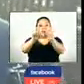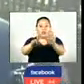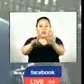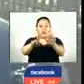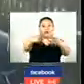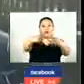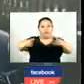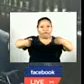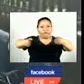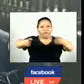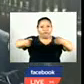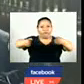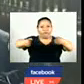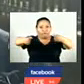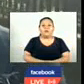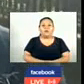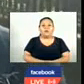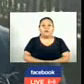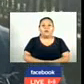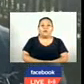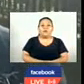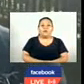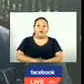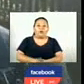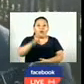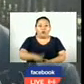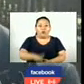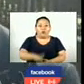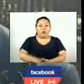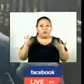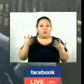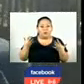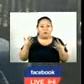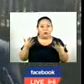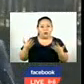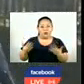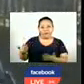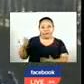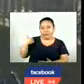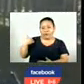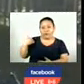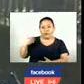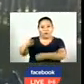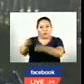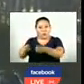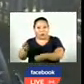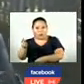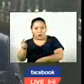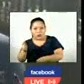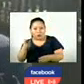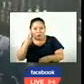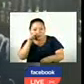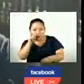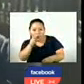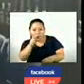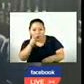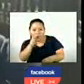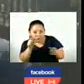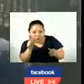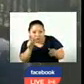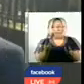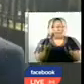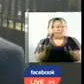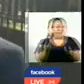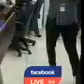penal de ambos delitos Vamos a la espera de la experticia que nos dé la división de armas y explosivos para determinar los calibres y los tipos de armas